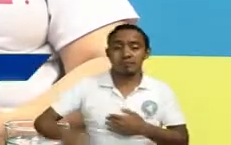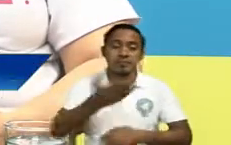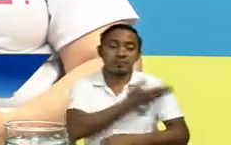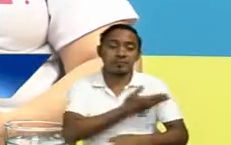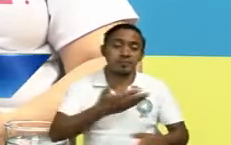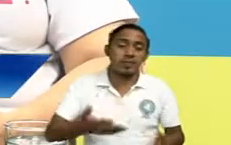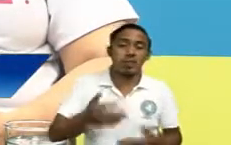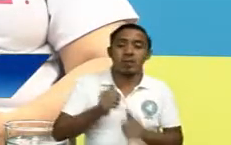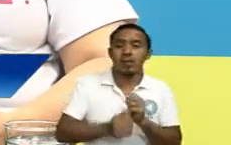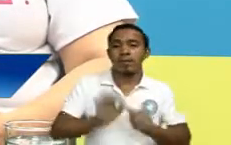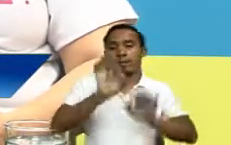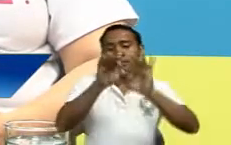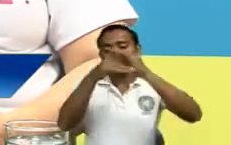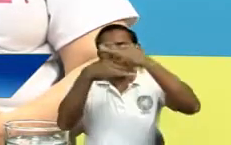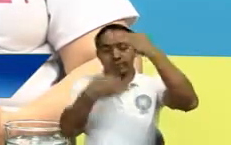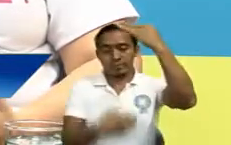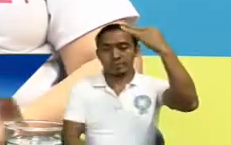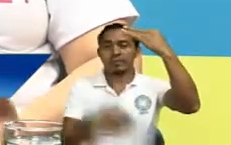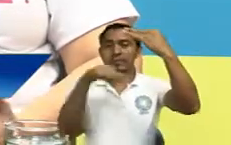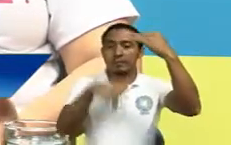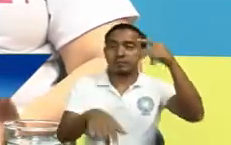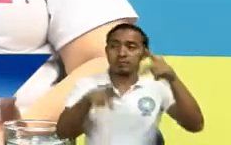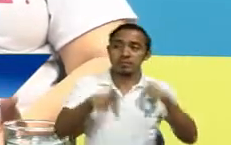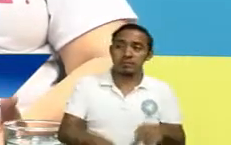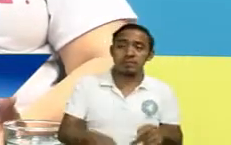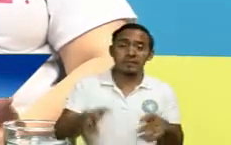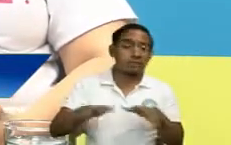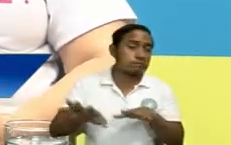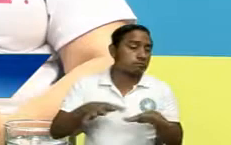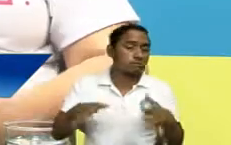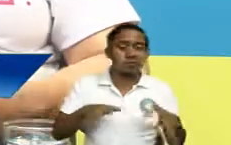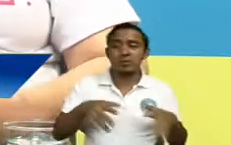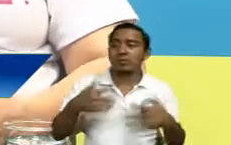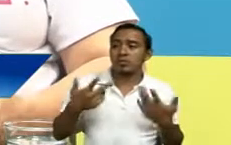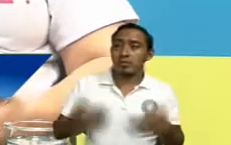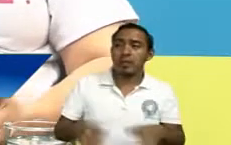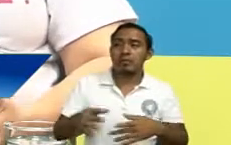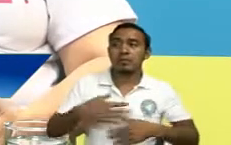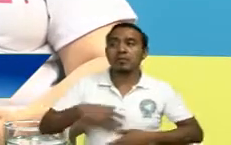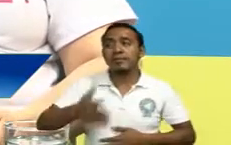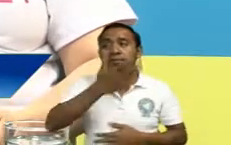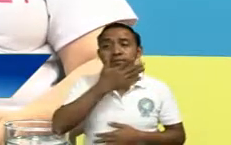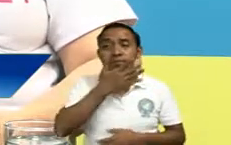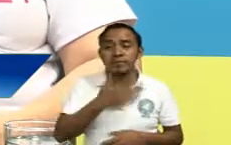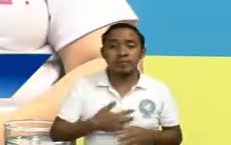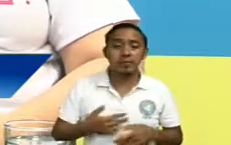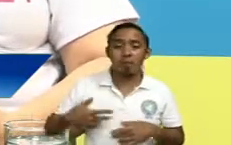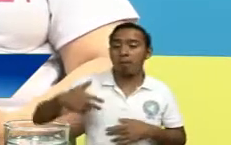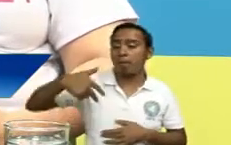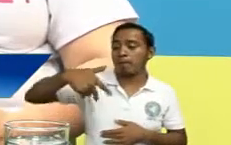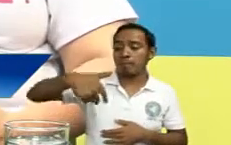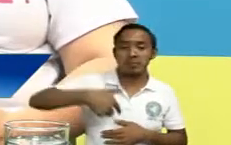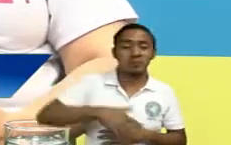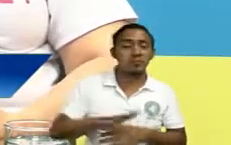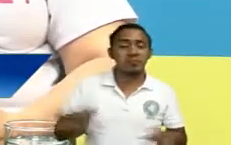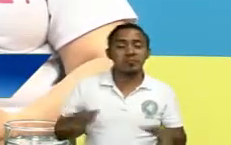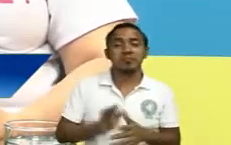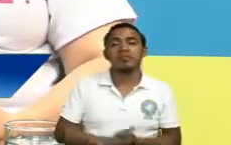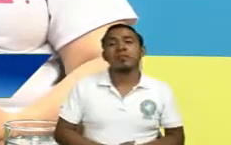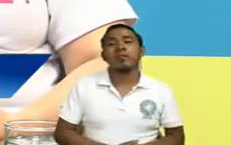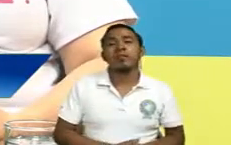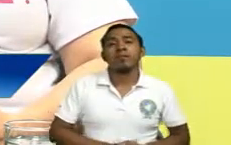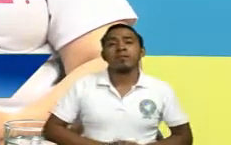traumas a nivel de la columna, lo cual la persona queda inhabilitada, ¿verdad? Queda sin movilidad de sus piernas, si fuese un